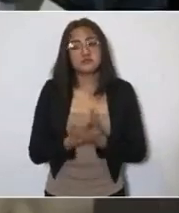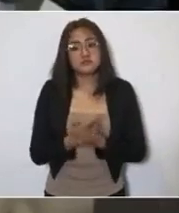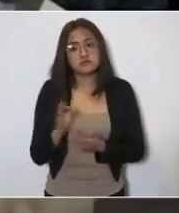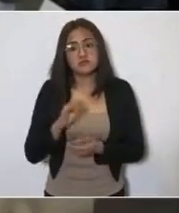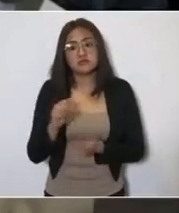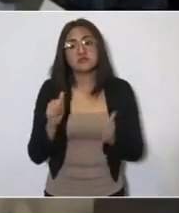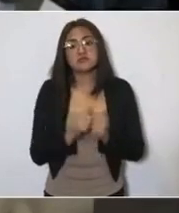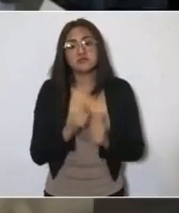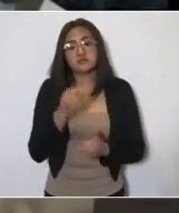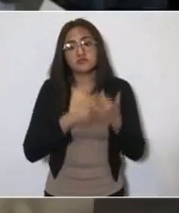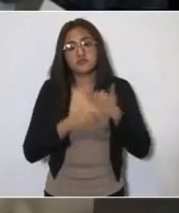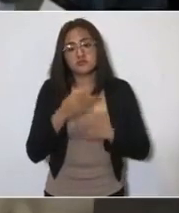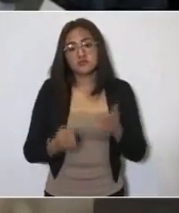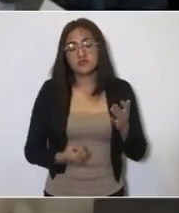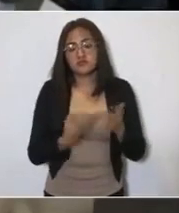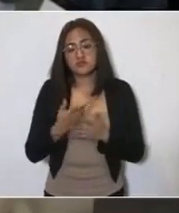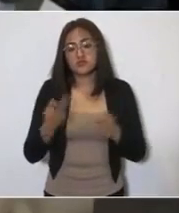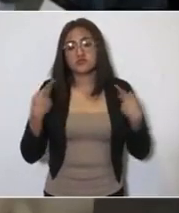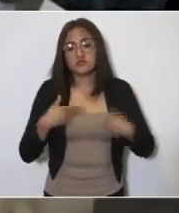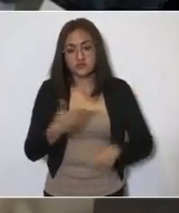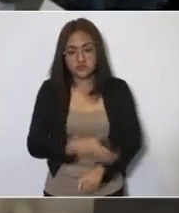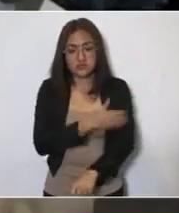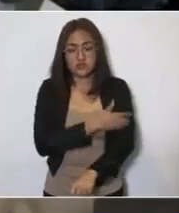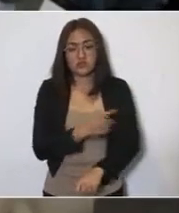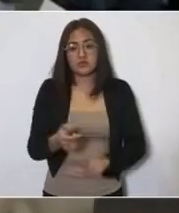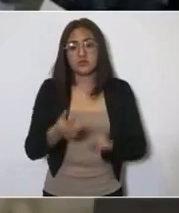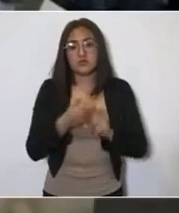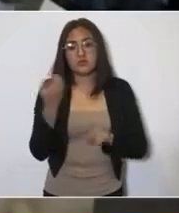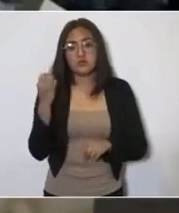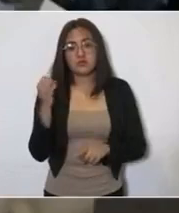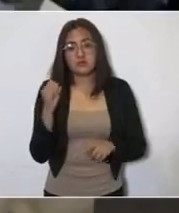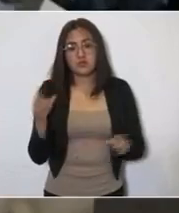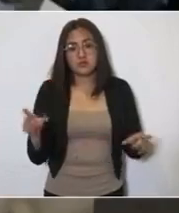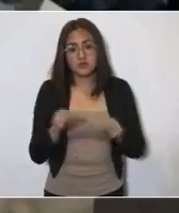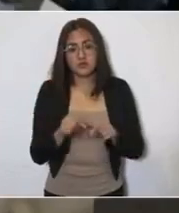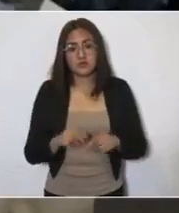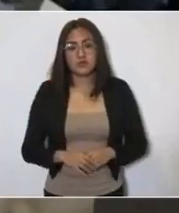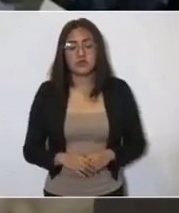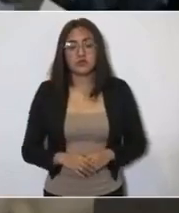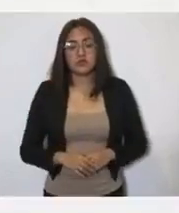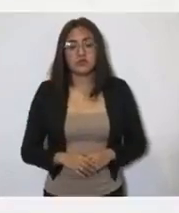contar con todos los nuevos compañeros a partir del primero de octubre. Es cuanto, Yasmín.